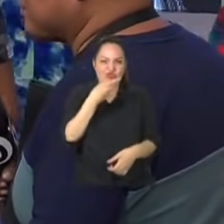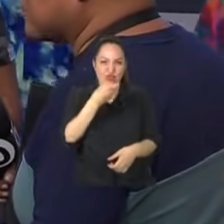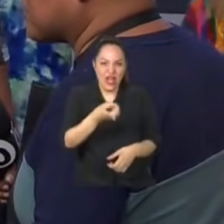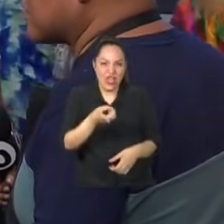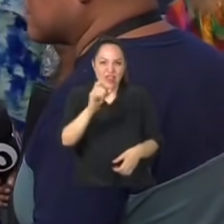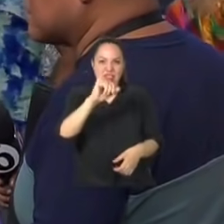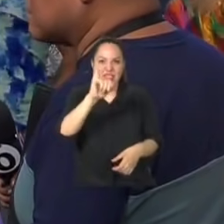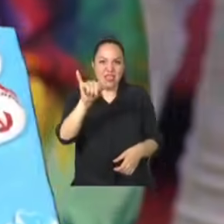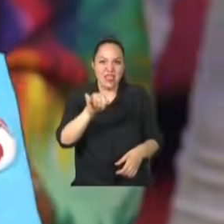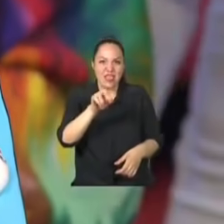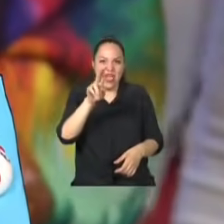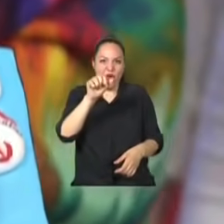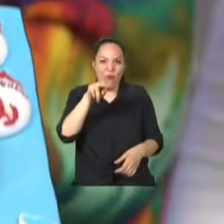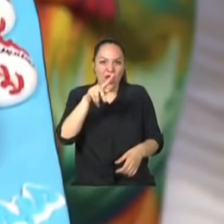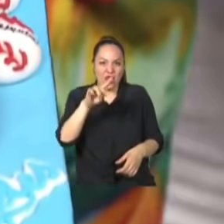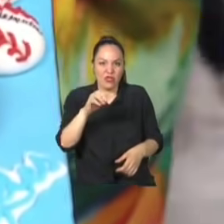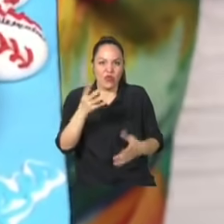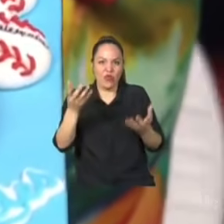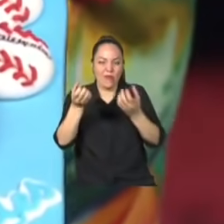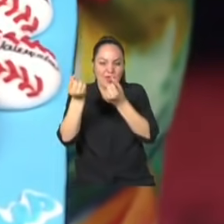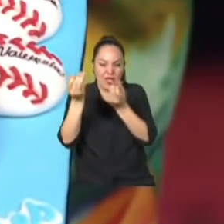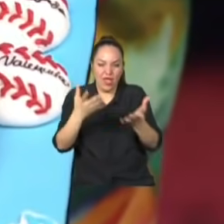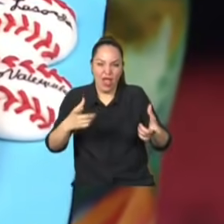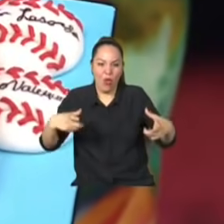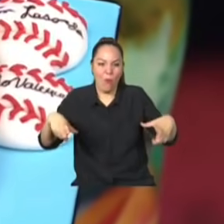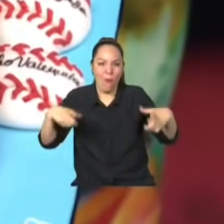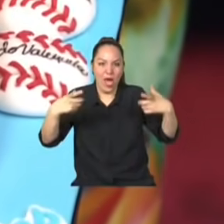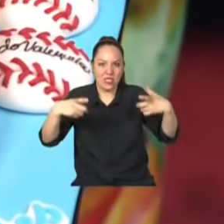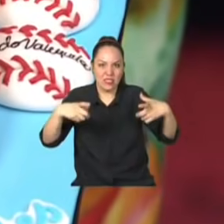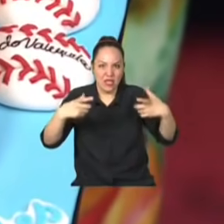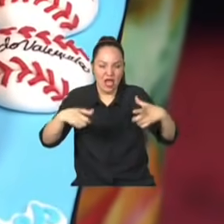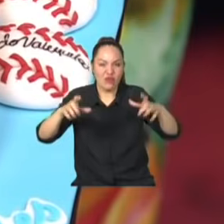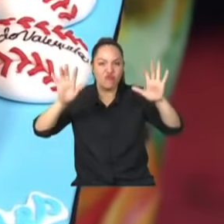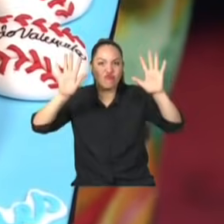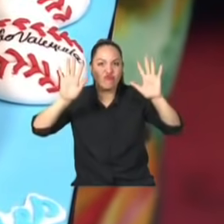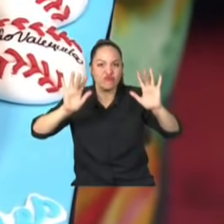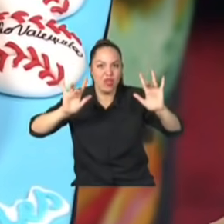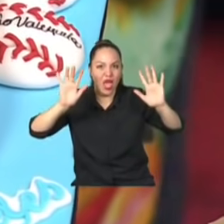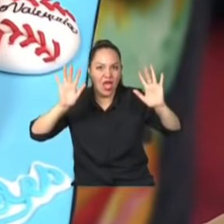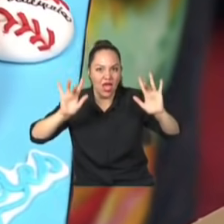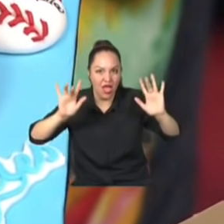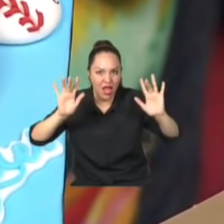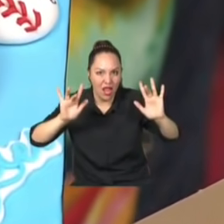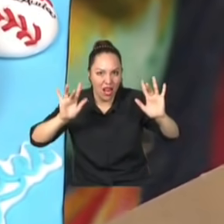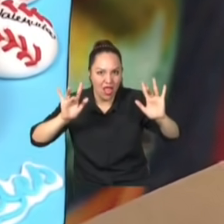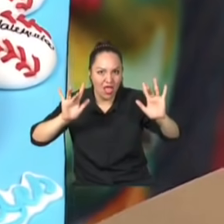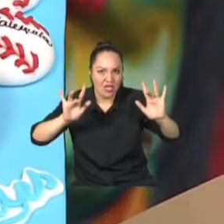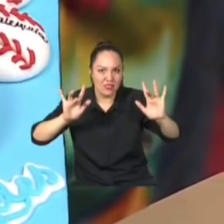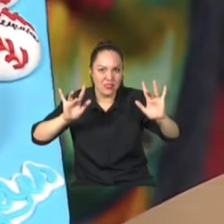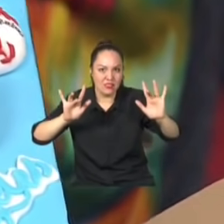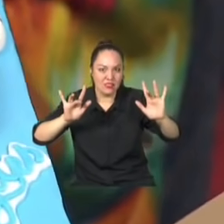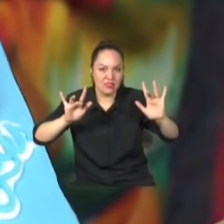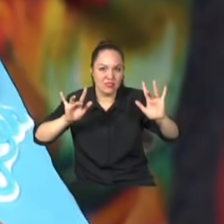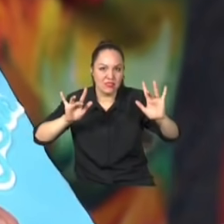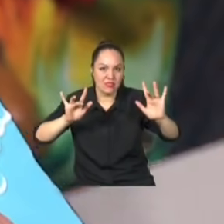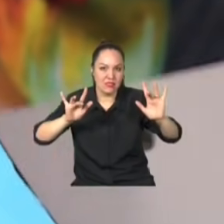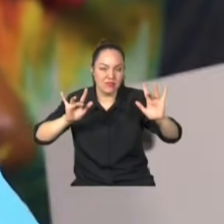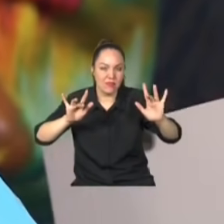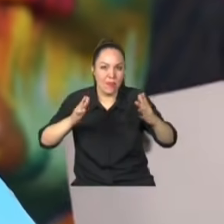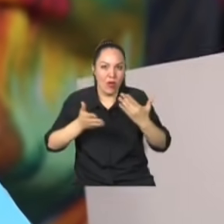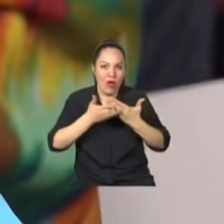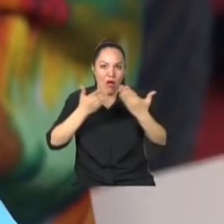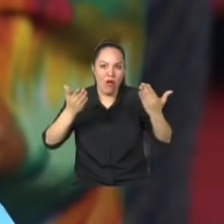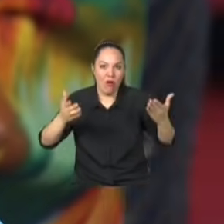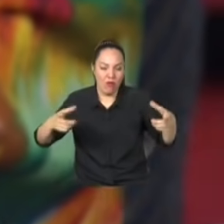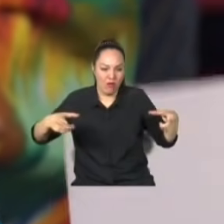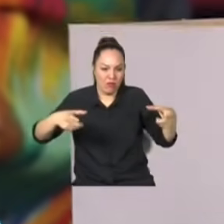trajera un pastel de Los Ángeles. ¡Ay, de Los Juanito! Ángeles. Ay, pero no Los